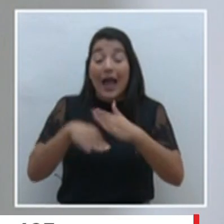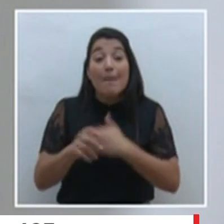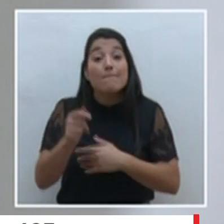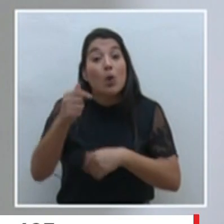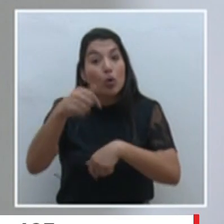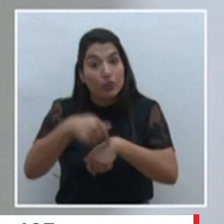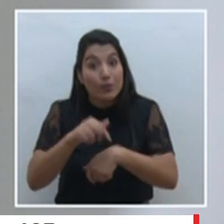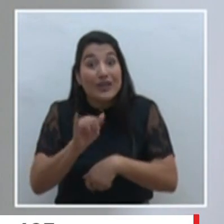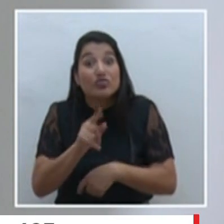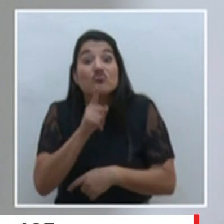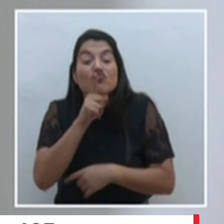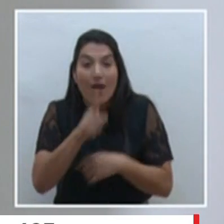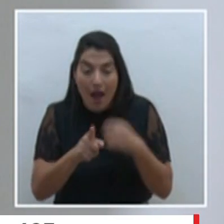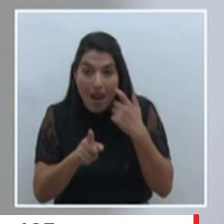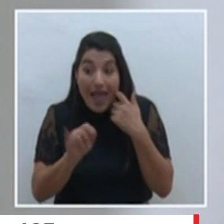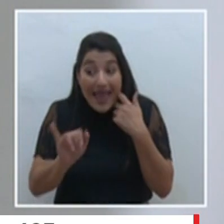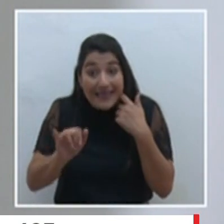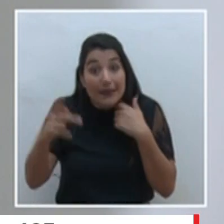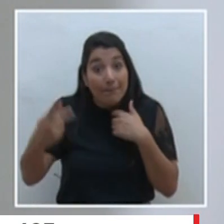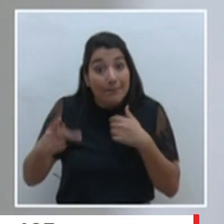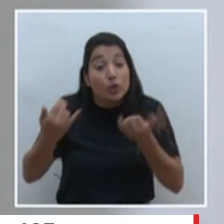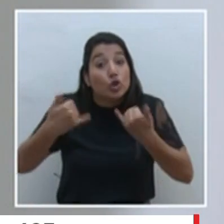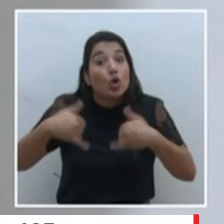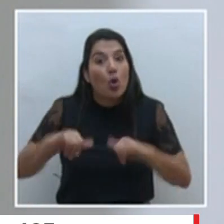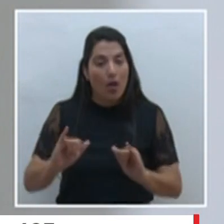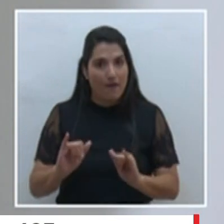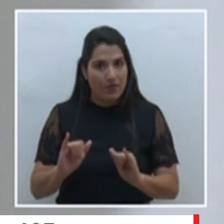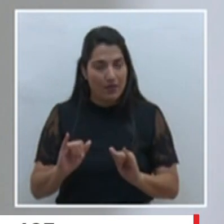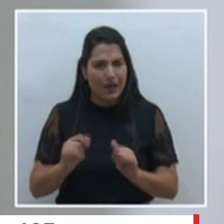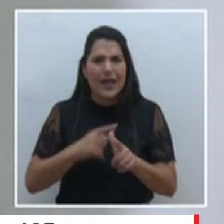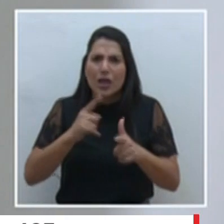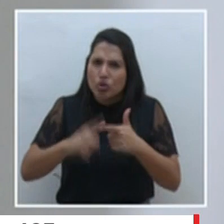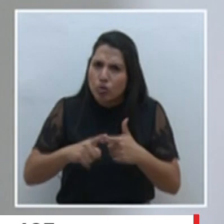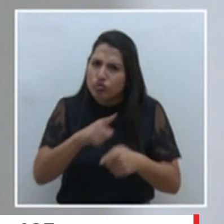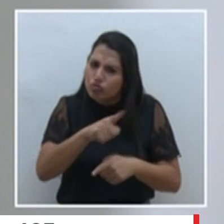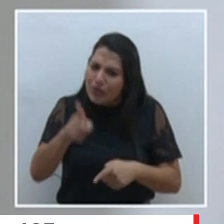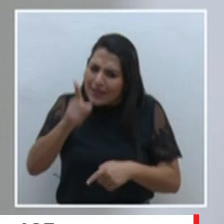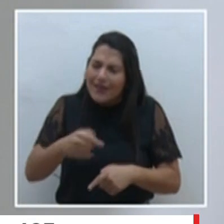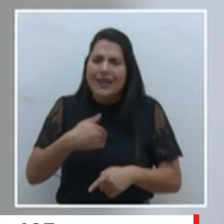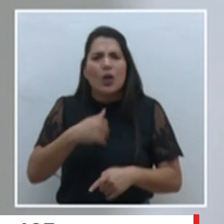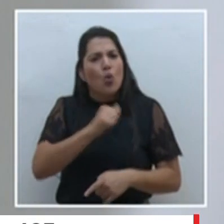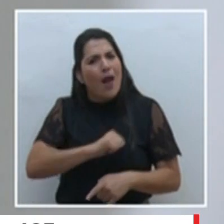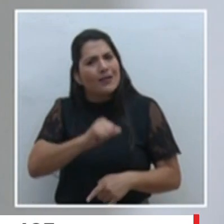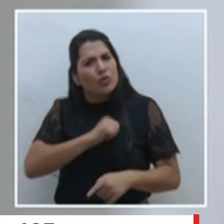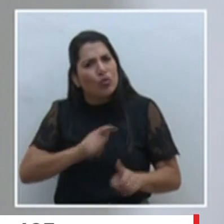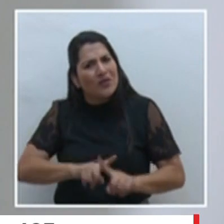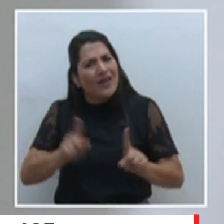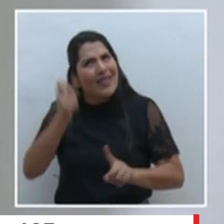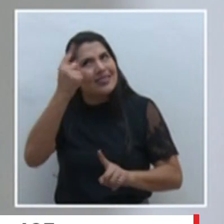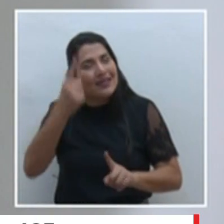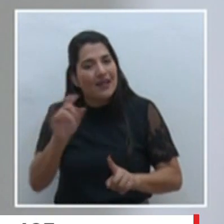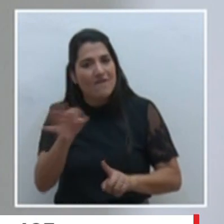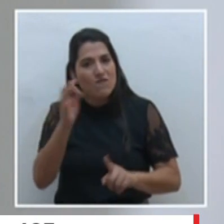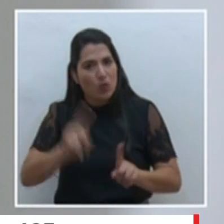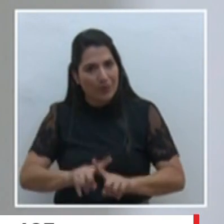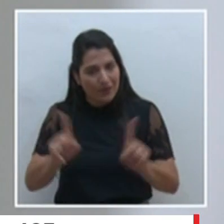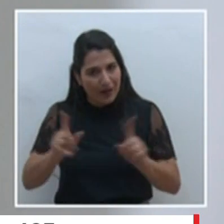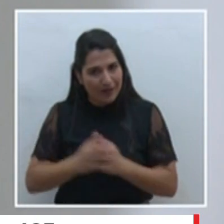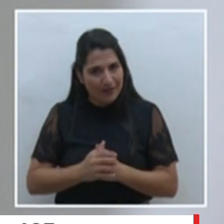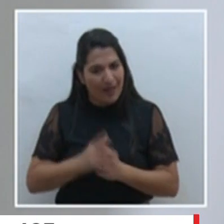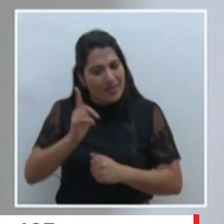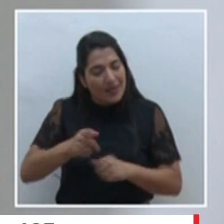eso es real, o sea, esa amenaza todavía está, y así que eso nos llama a comportarnos de una manera diferente, a entender de una manera diferente, a seguir